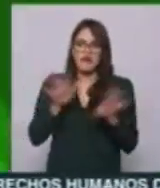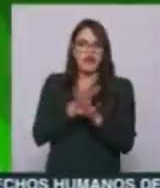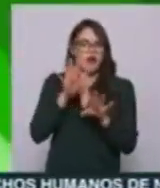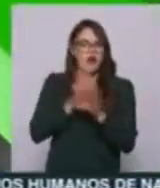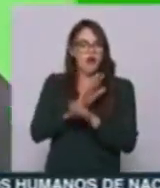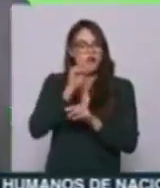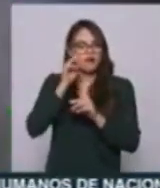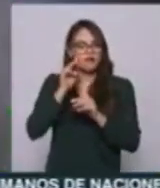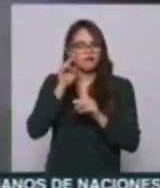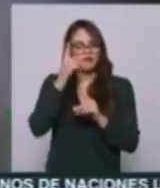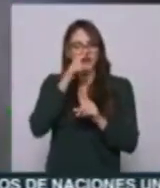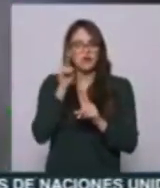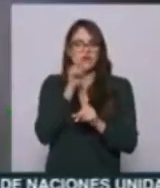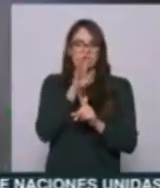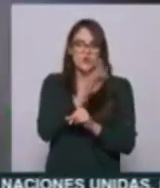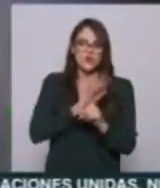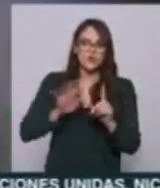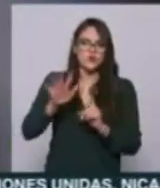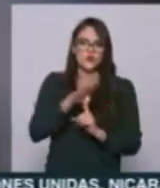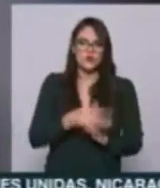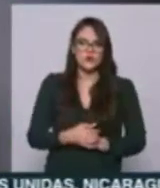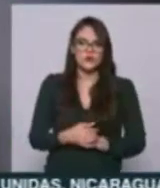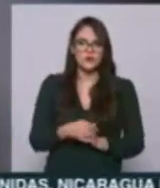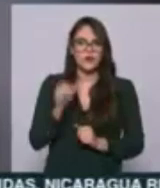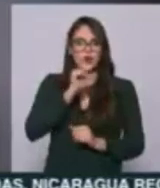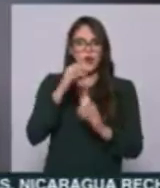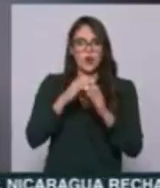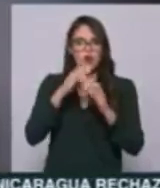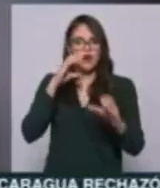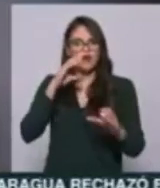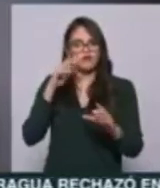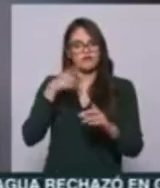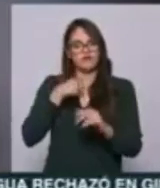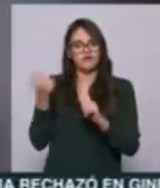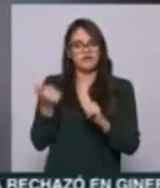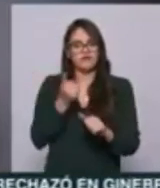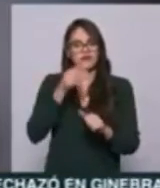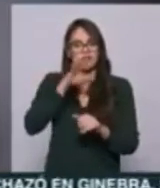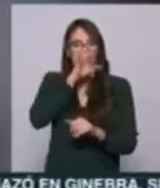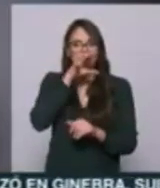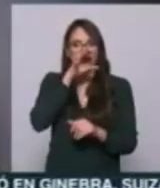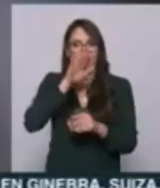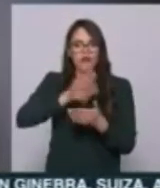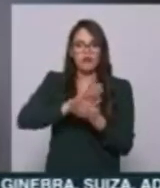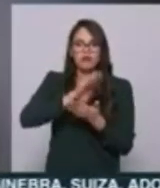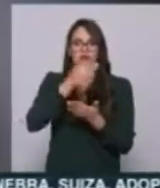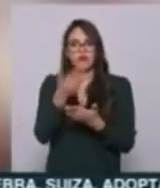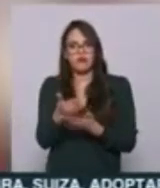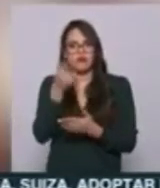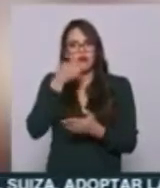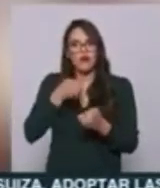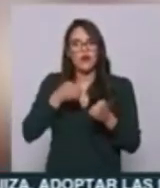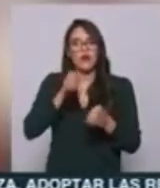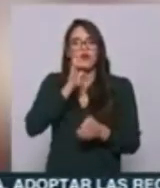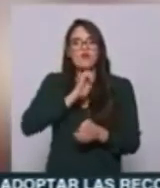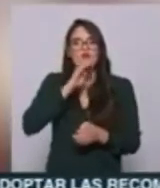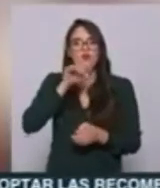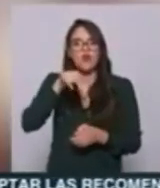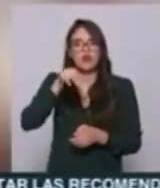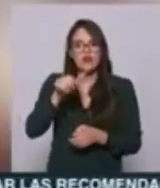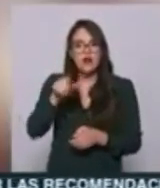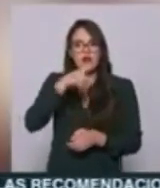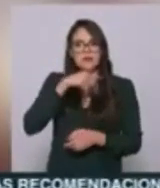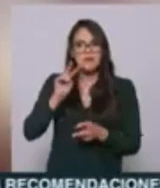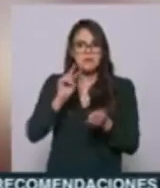climático. Un camión que transportaba cebollas se volcó la tarde de hoy sobre Avenida Eduardo Molina y Herreros. Vecinos de la